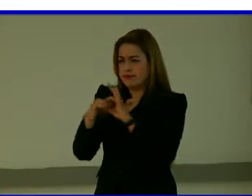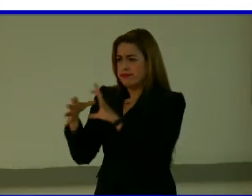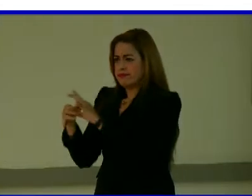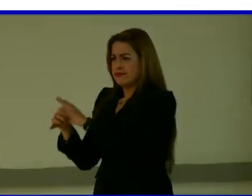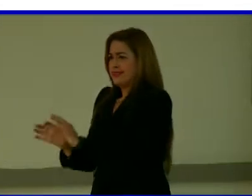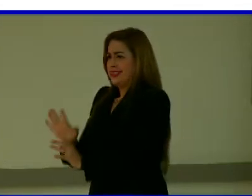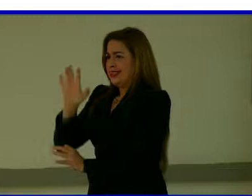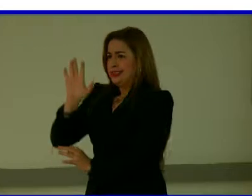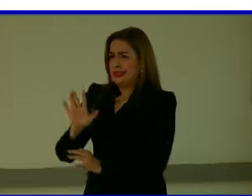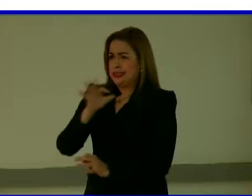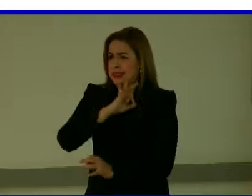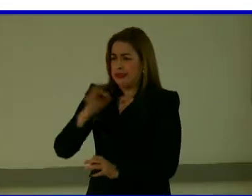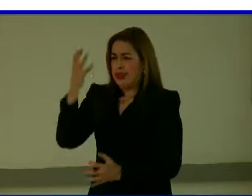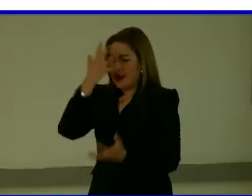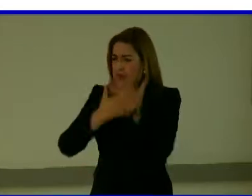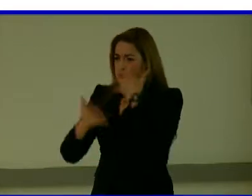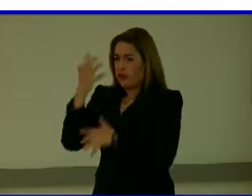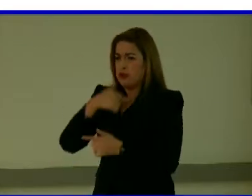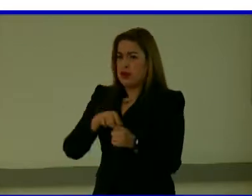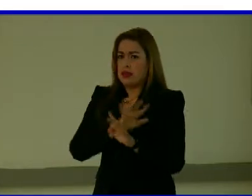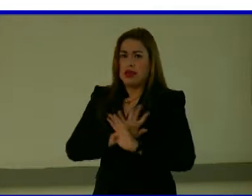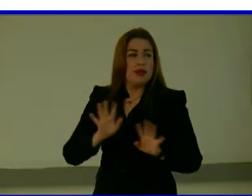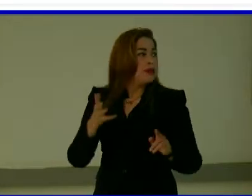trastornos de ansiedad.